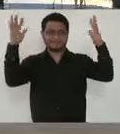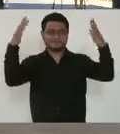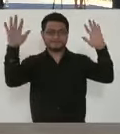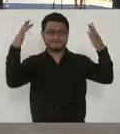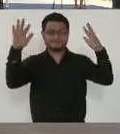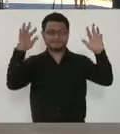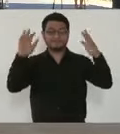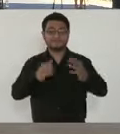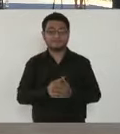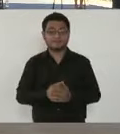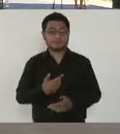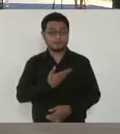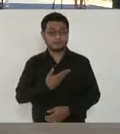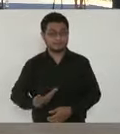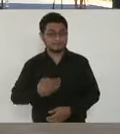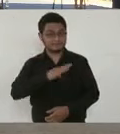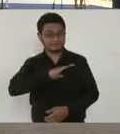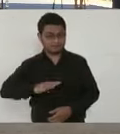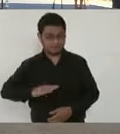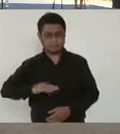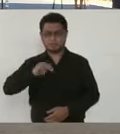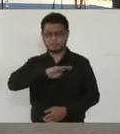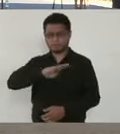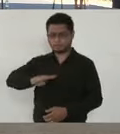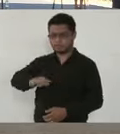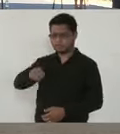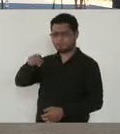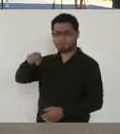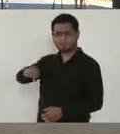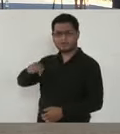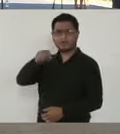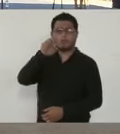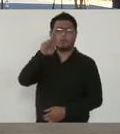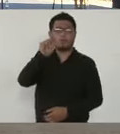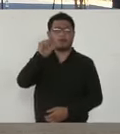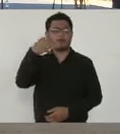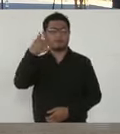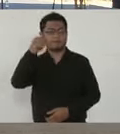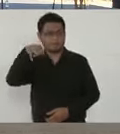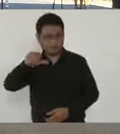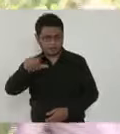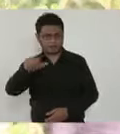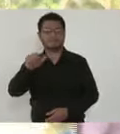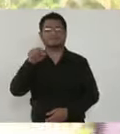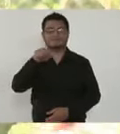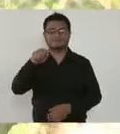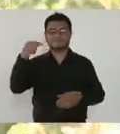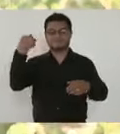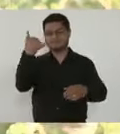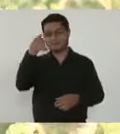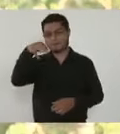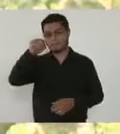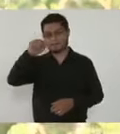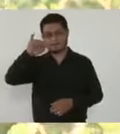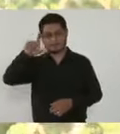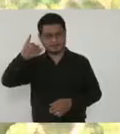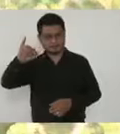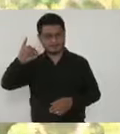la presidenta municipal de Huayma, Yamili Ivoni Cupul Vázquez.